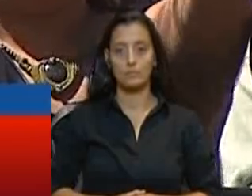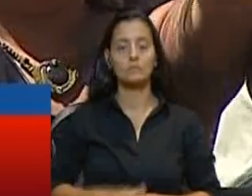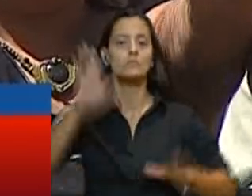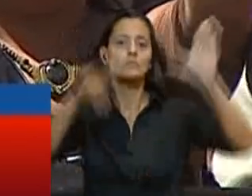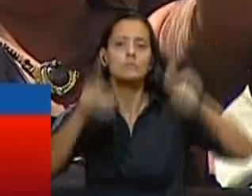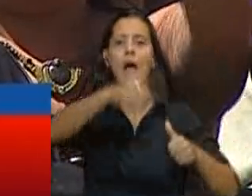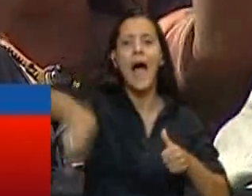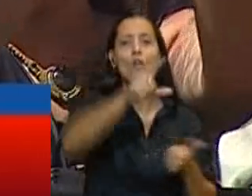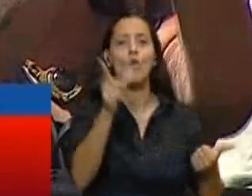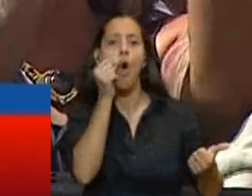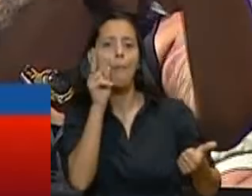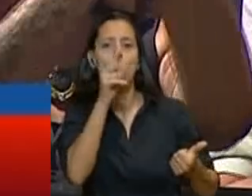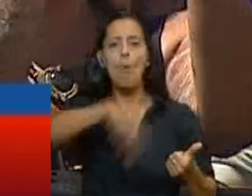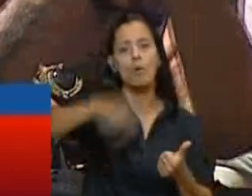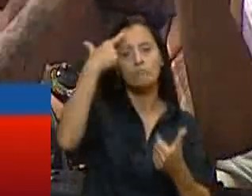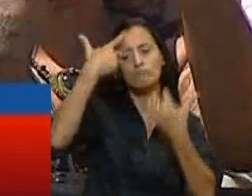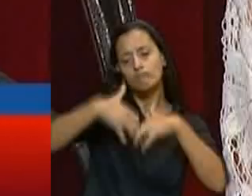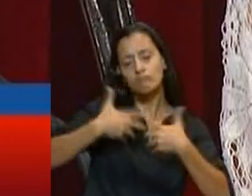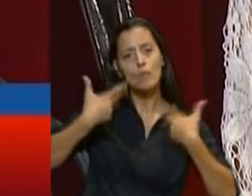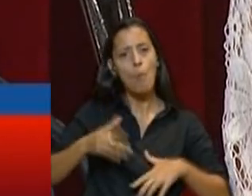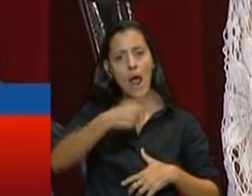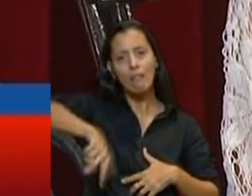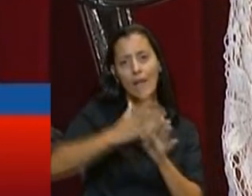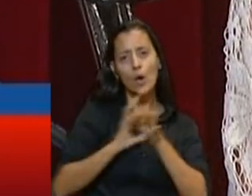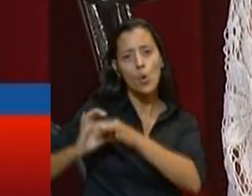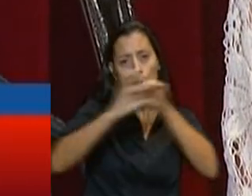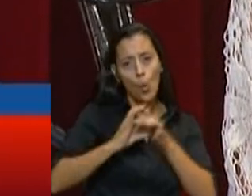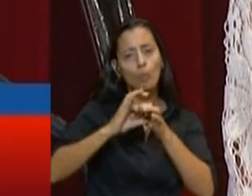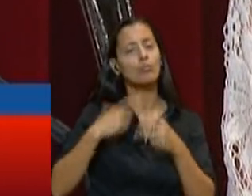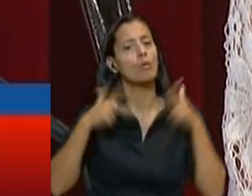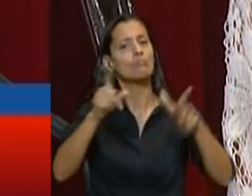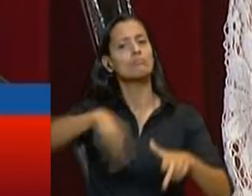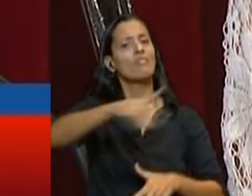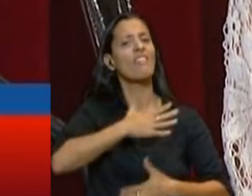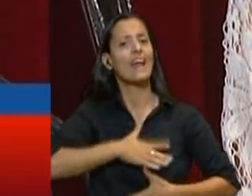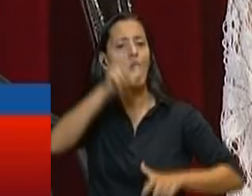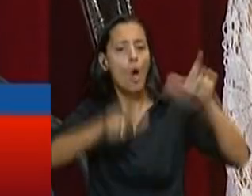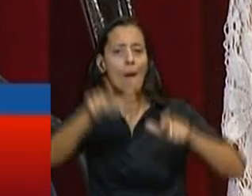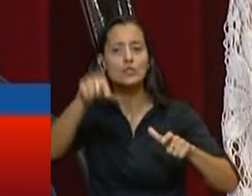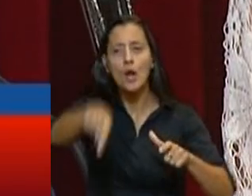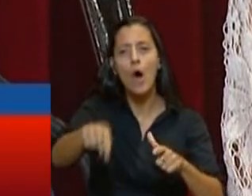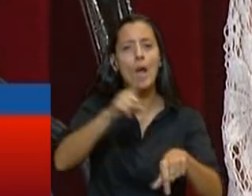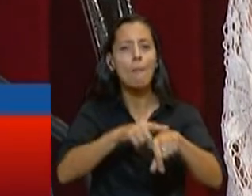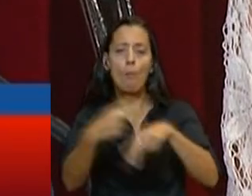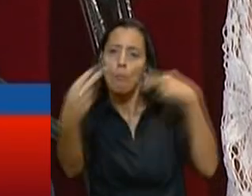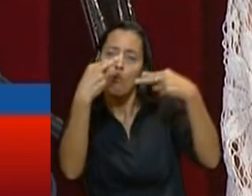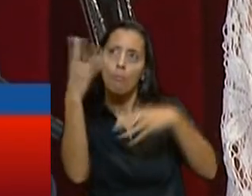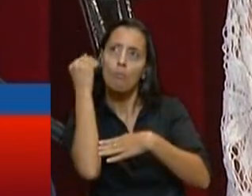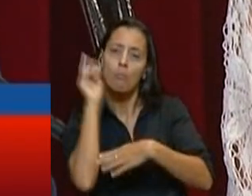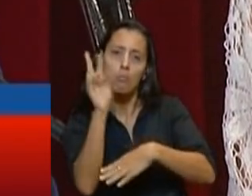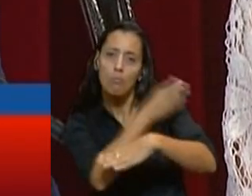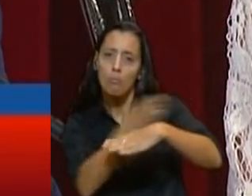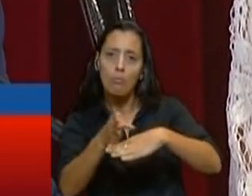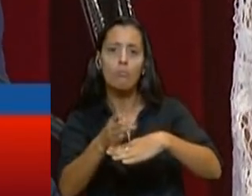Convoco a todos y todas a reflexionar con humildad. Y debo dejar tranquilo a los compatriotas que me están escuchando.